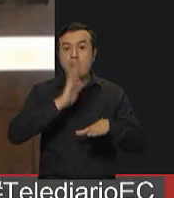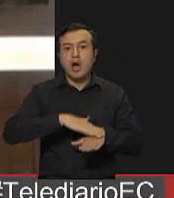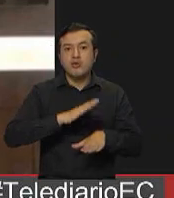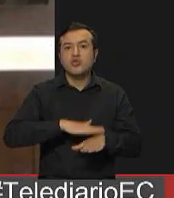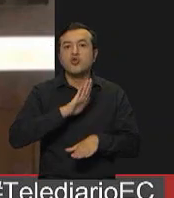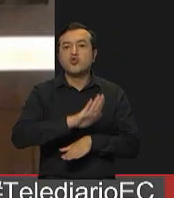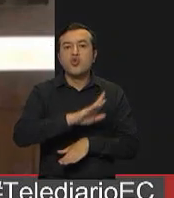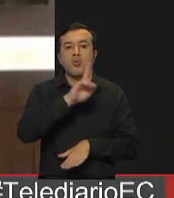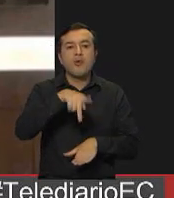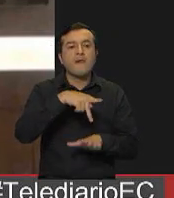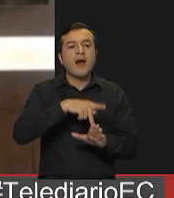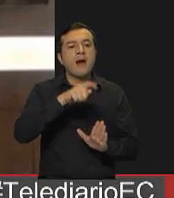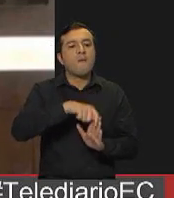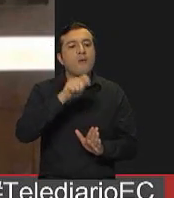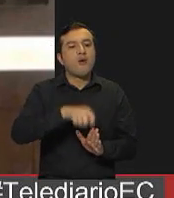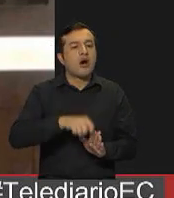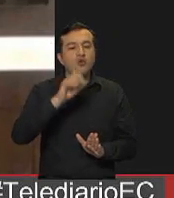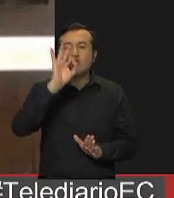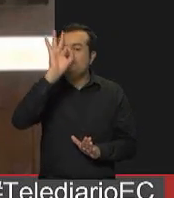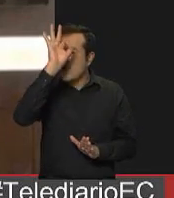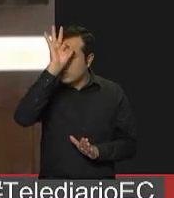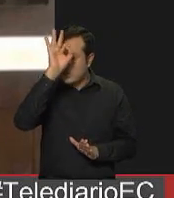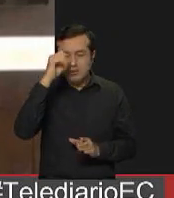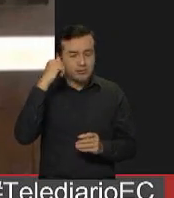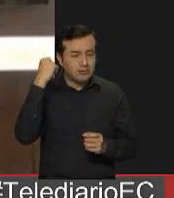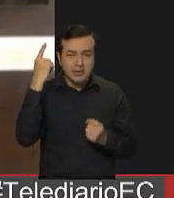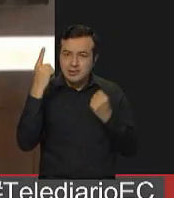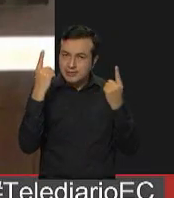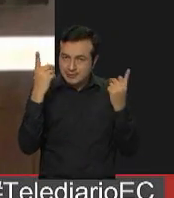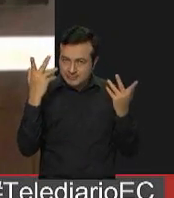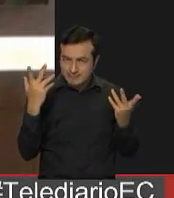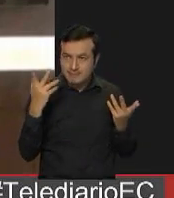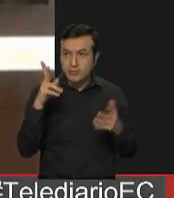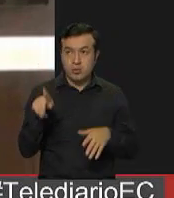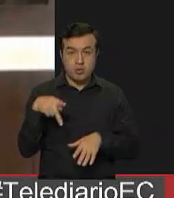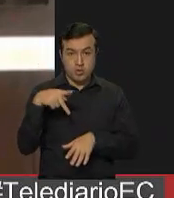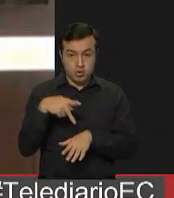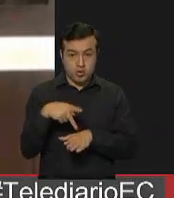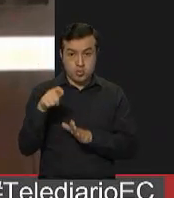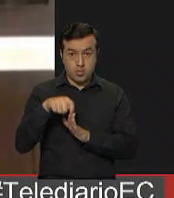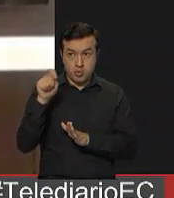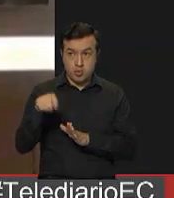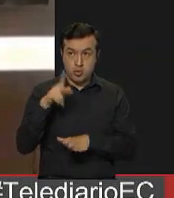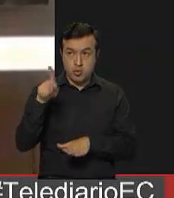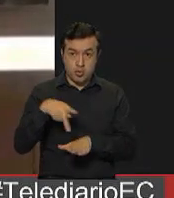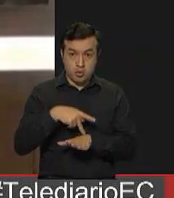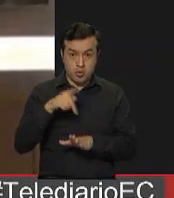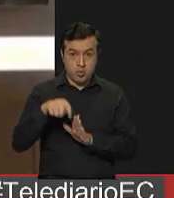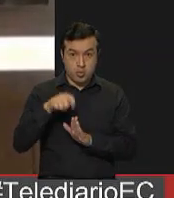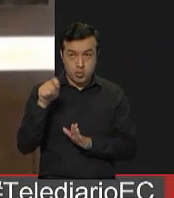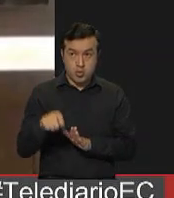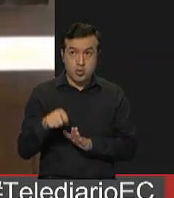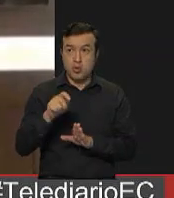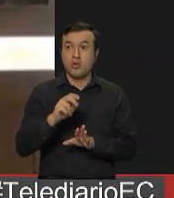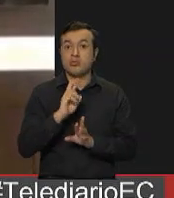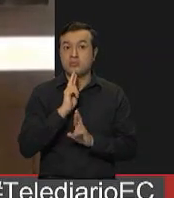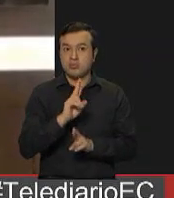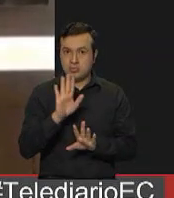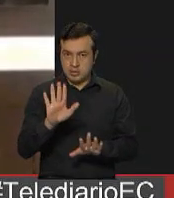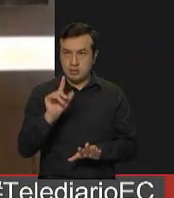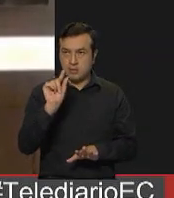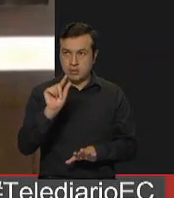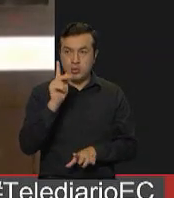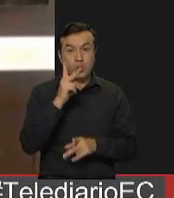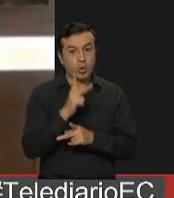abogada litigante, no tiene conocimiento. Entonces, somos expertos, todólogos. Y damos enseguida nuestra opinión, pero hay que